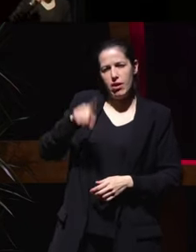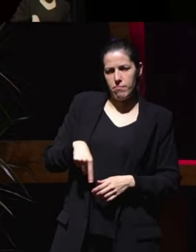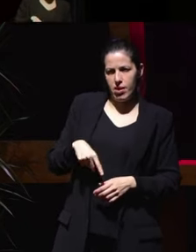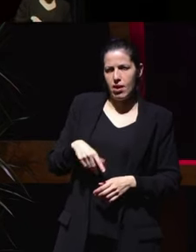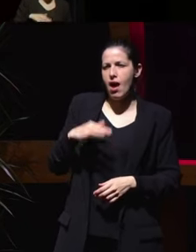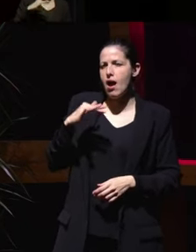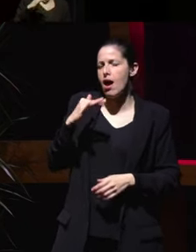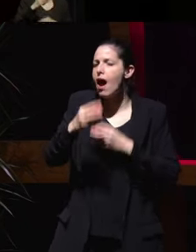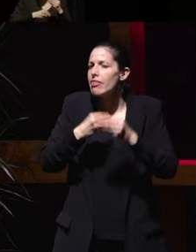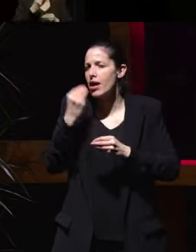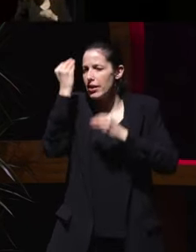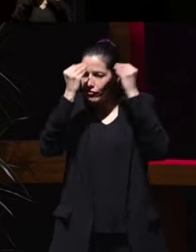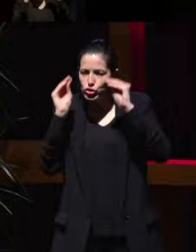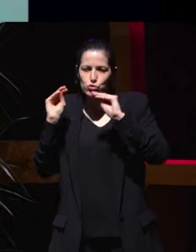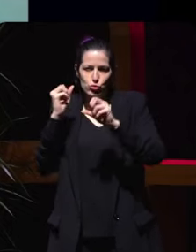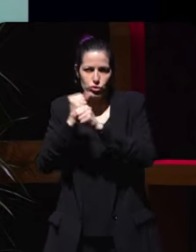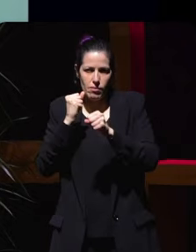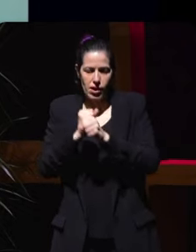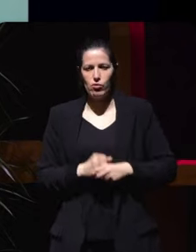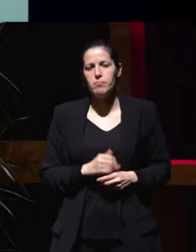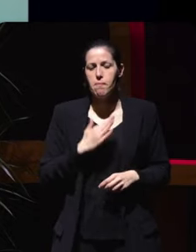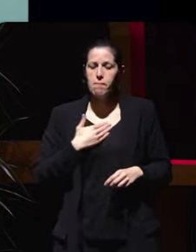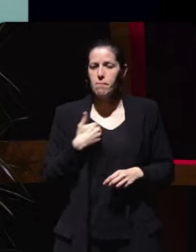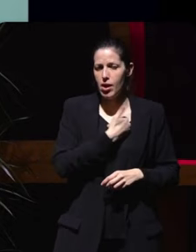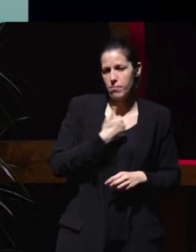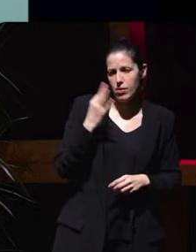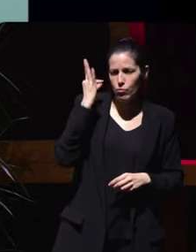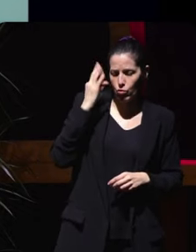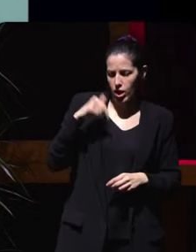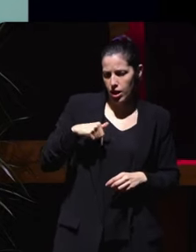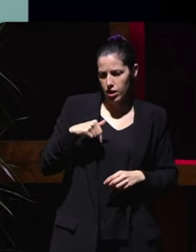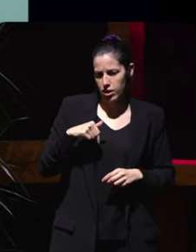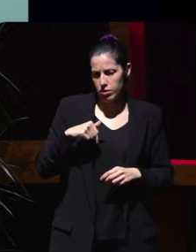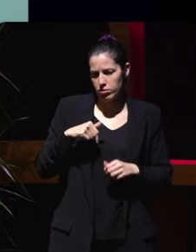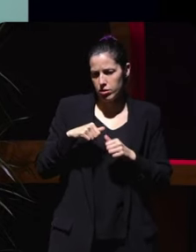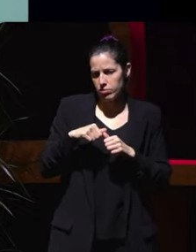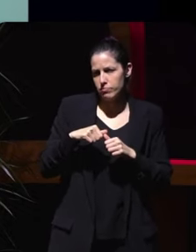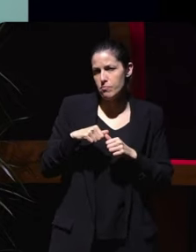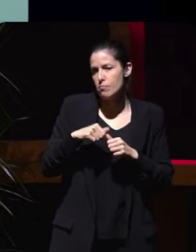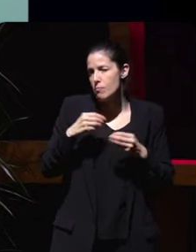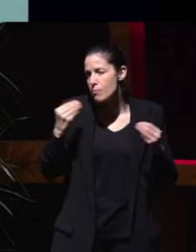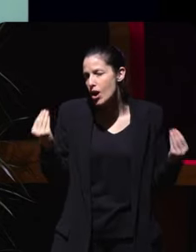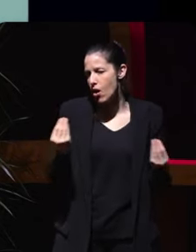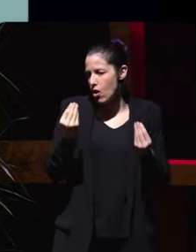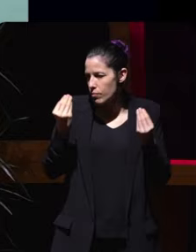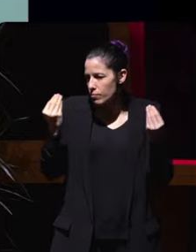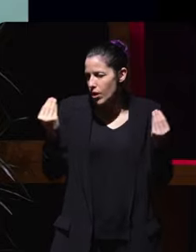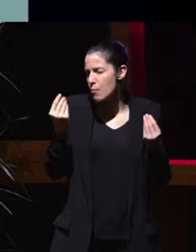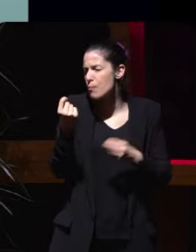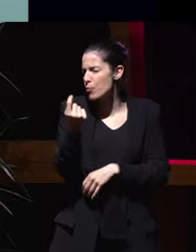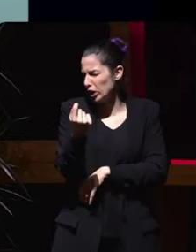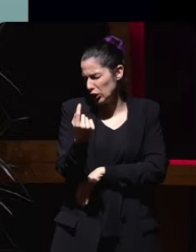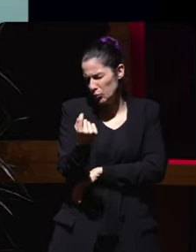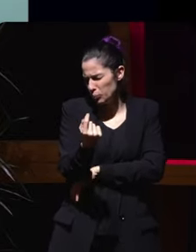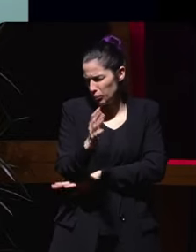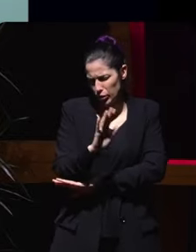no deporte. O papel da muller en estes anos ha mellorado un poquito, pero un poquito nada más.